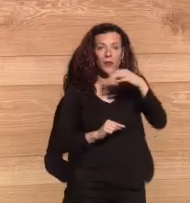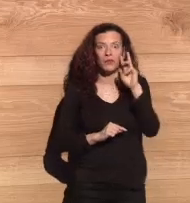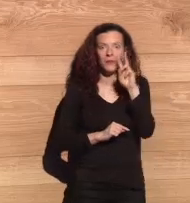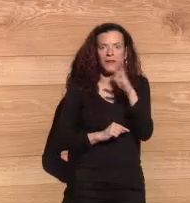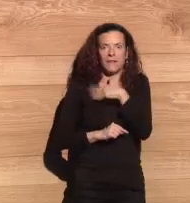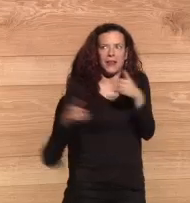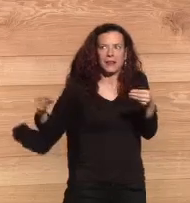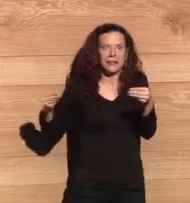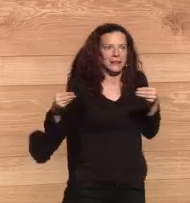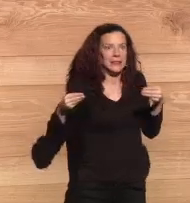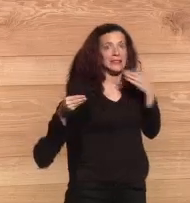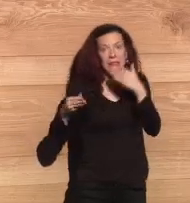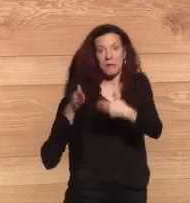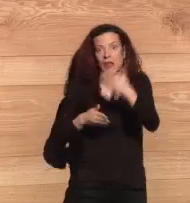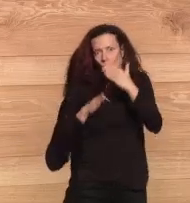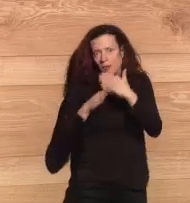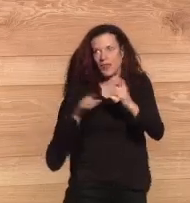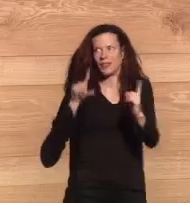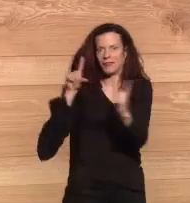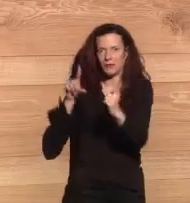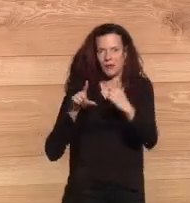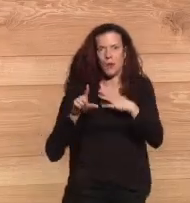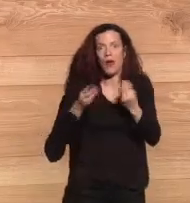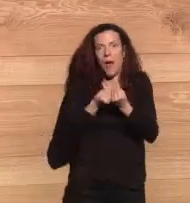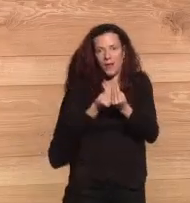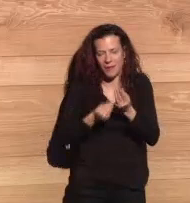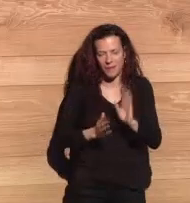casa, si tienes pared para ponerlo. Si tienes pared, sí.